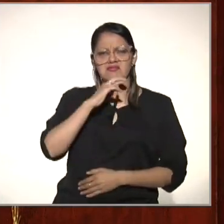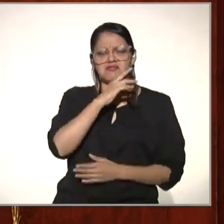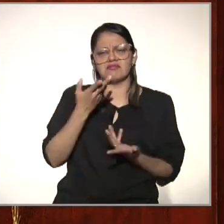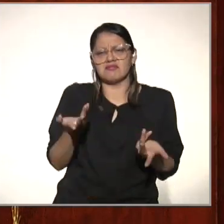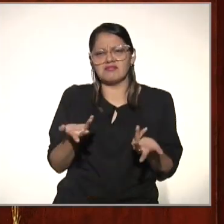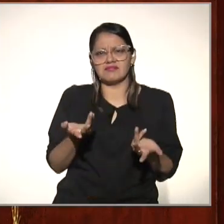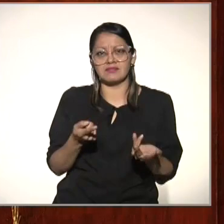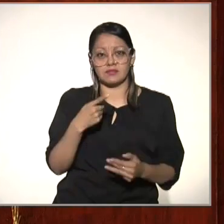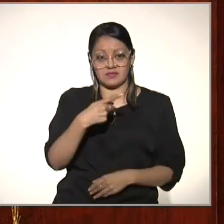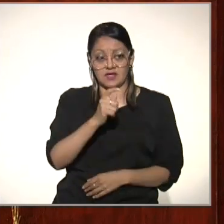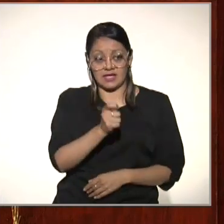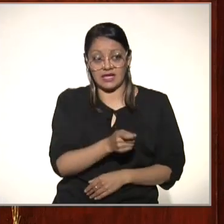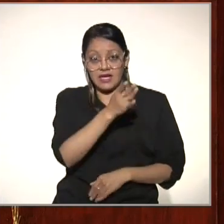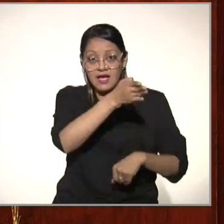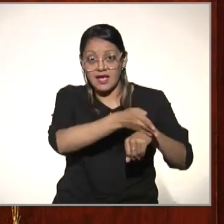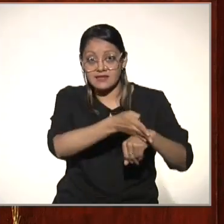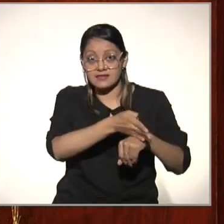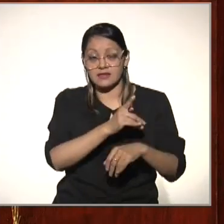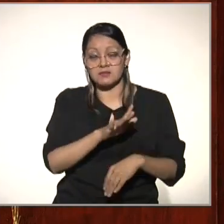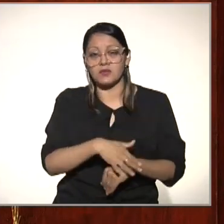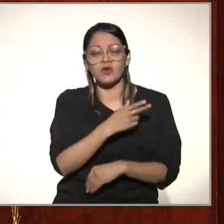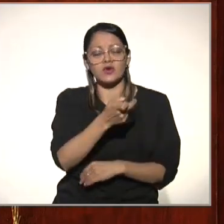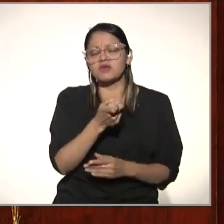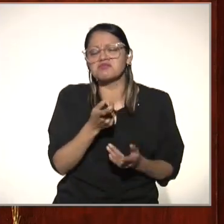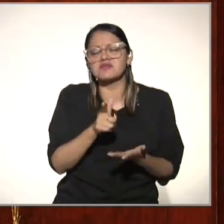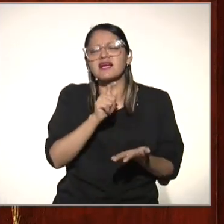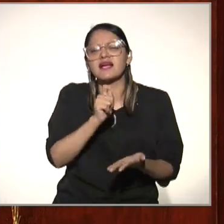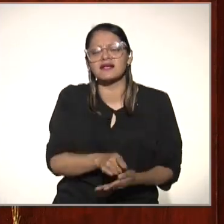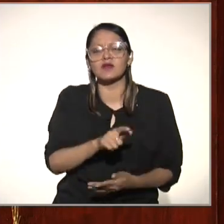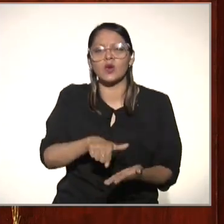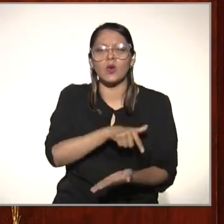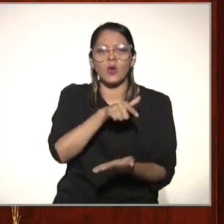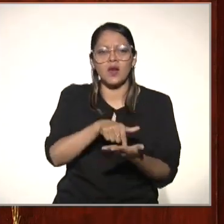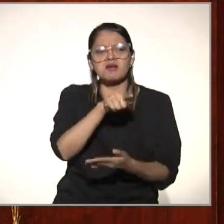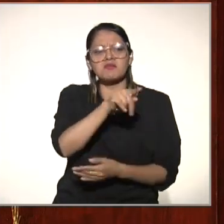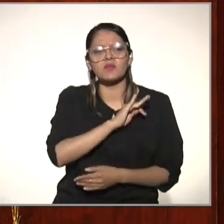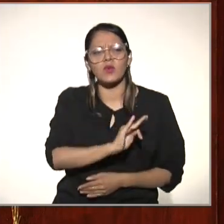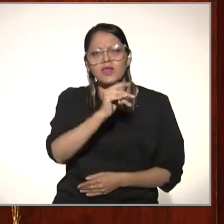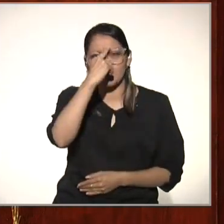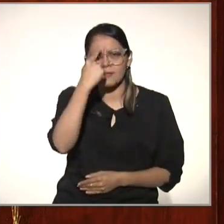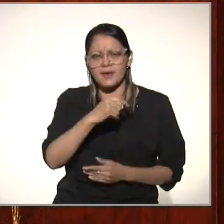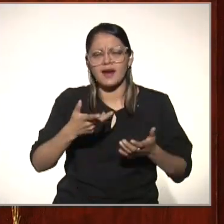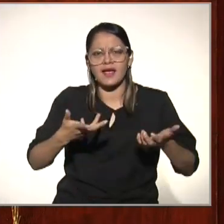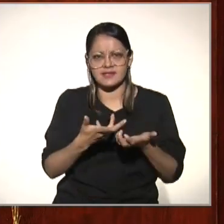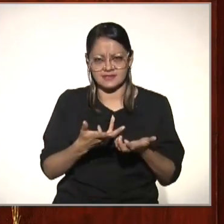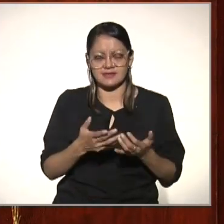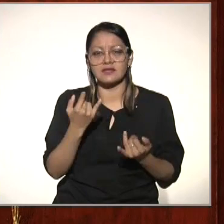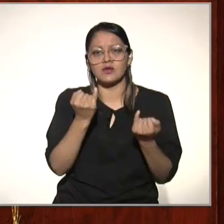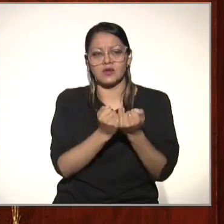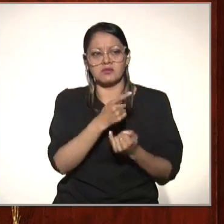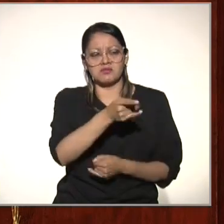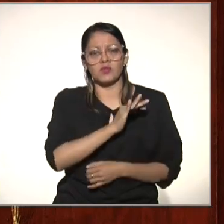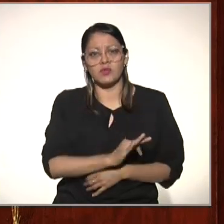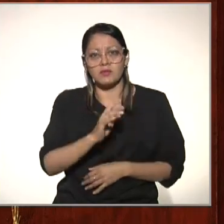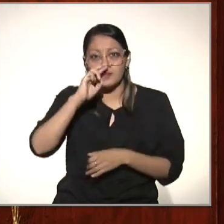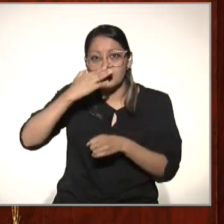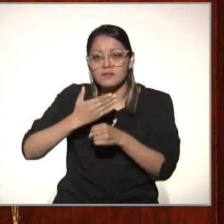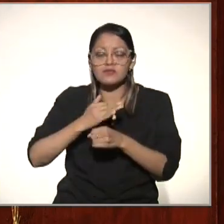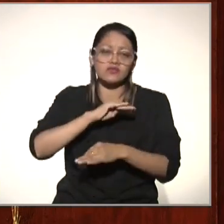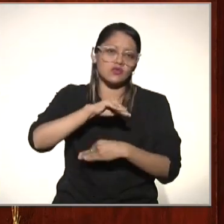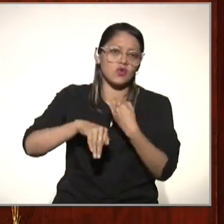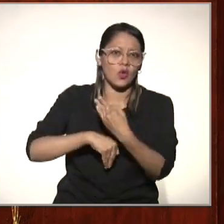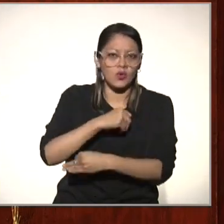que no es castigar a esa persona porque no se lo cuestiona, es habilitar el espacio, las condiciones de posibilidad para que pueda hacerlo. Pero para que pueda hacerlo es responsabilidad de